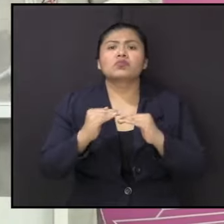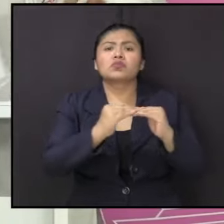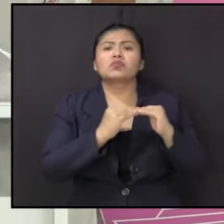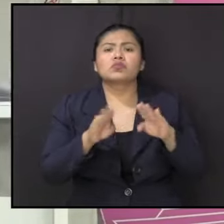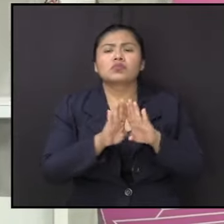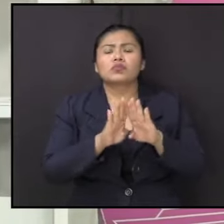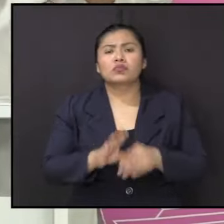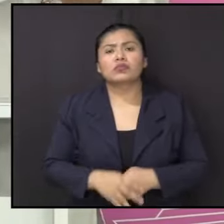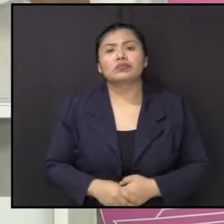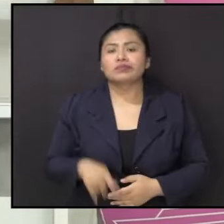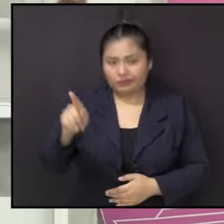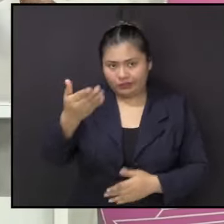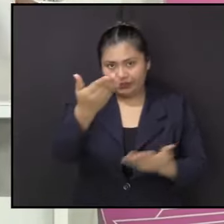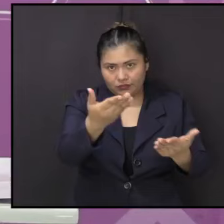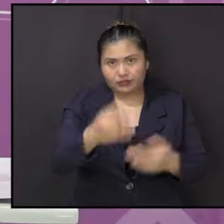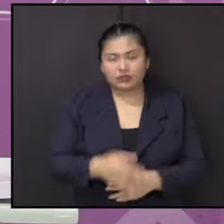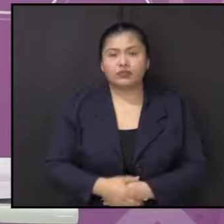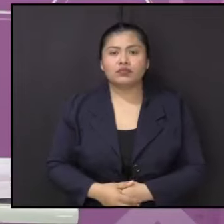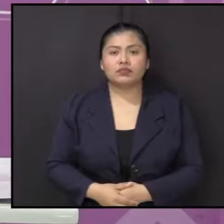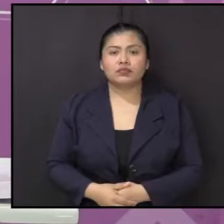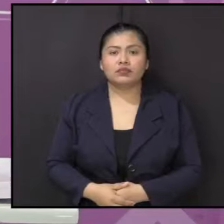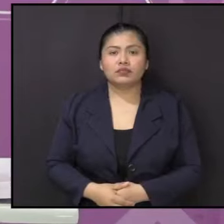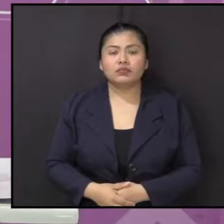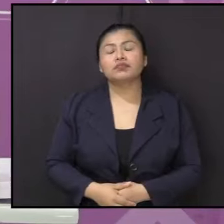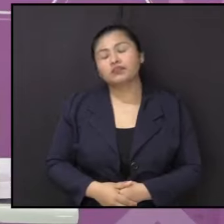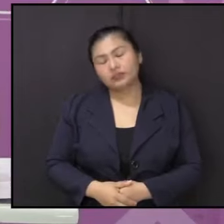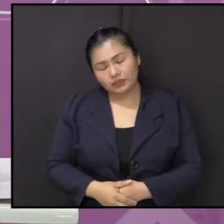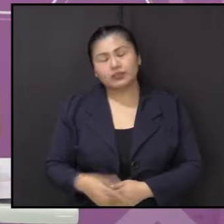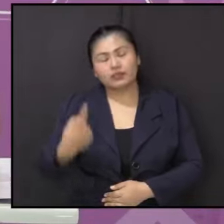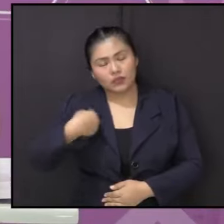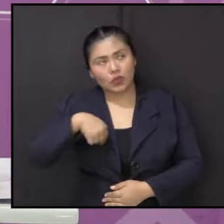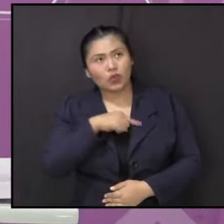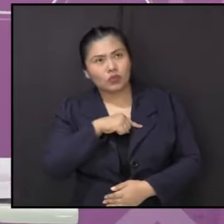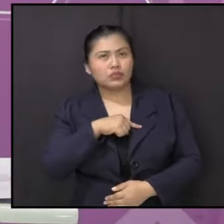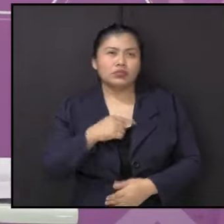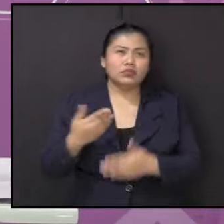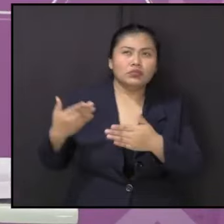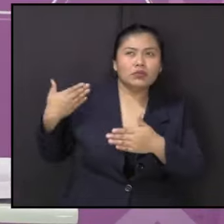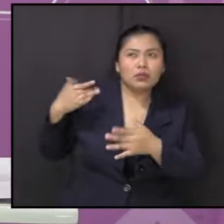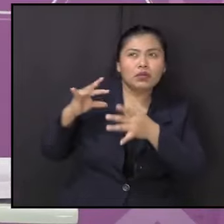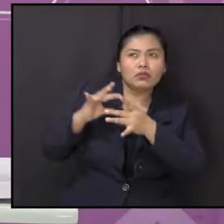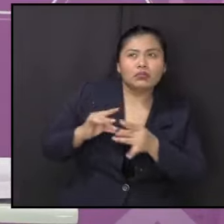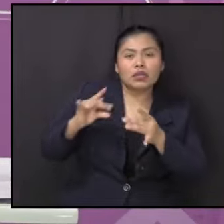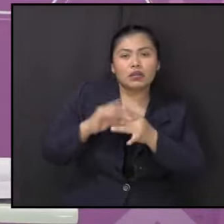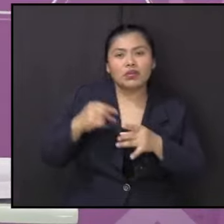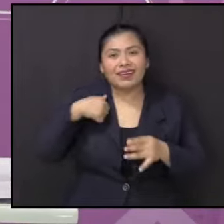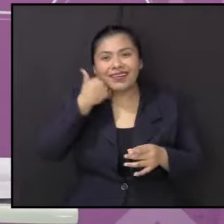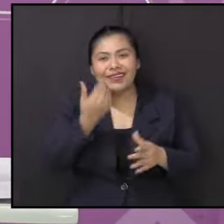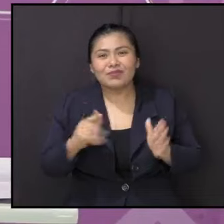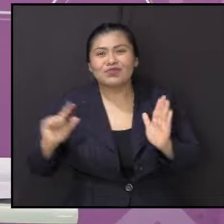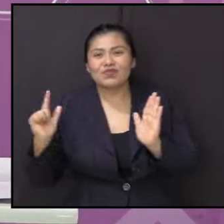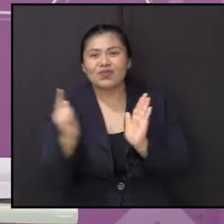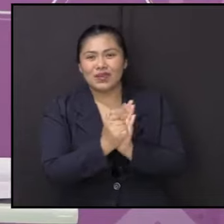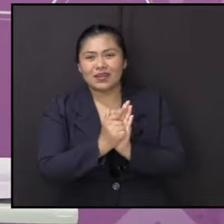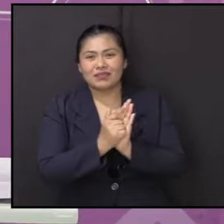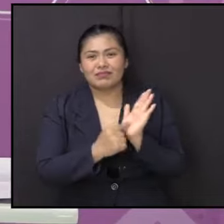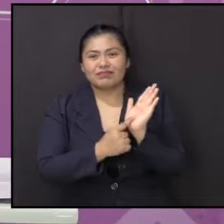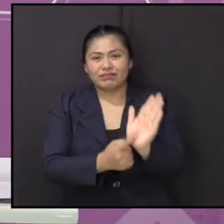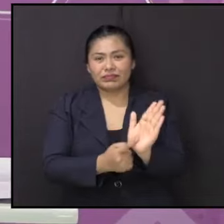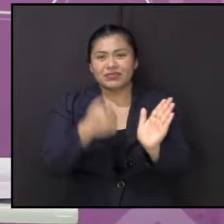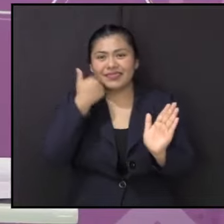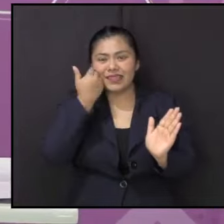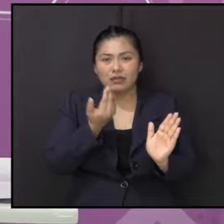Adelante, candidata. Sí. Pues precisamente lo que mencionábamos de esta iniciativa que queremos meter como una ley, porque obviamente al tener